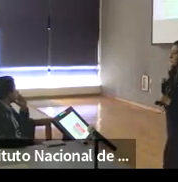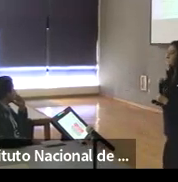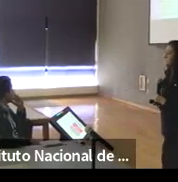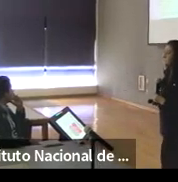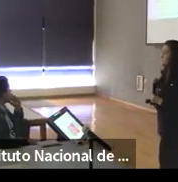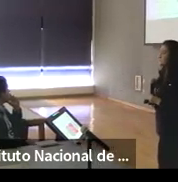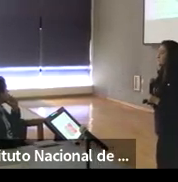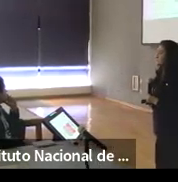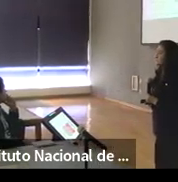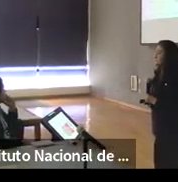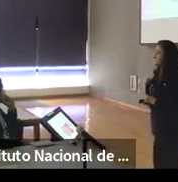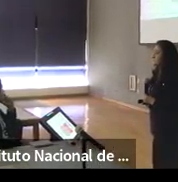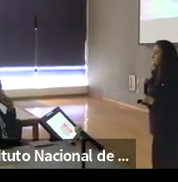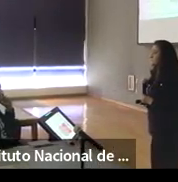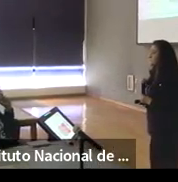organización